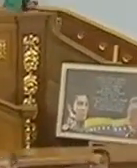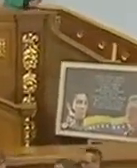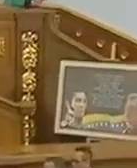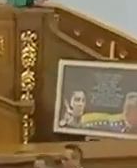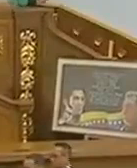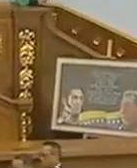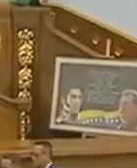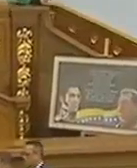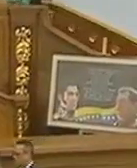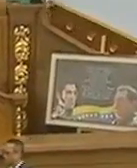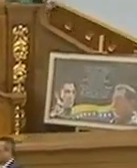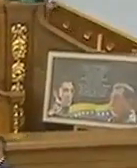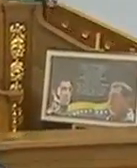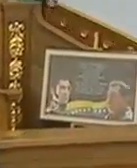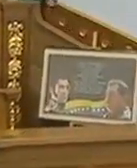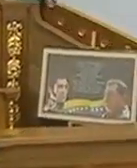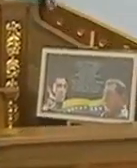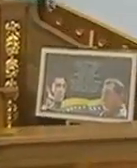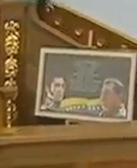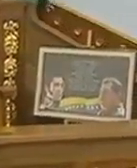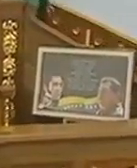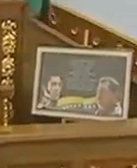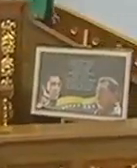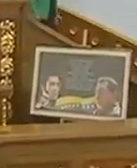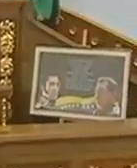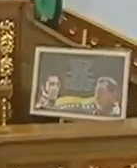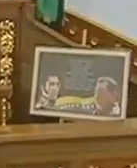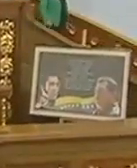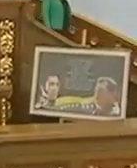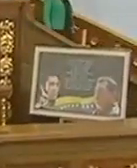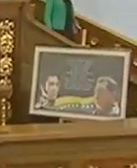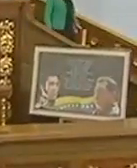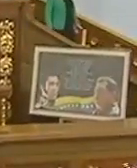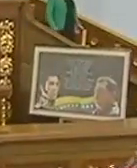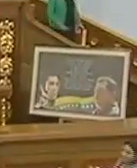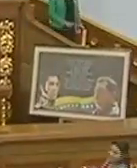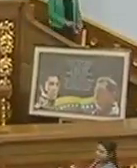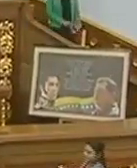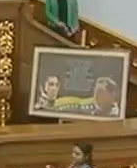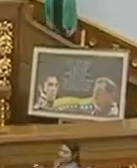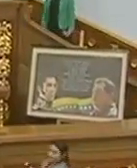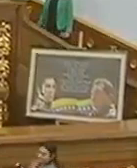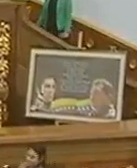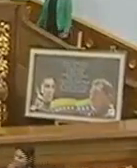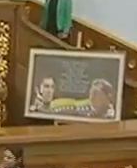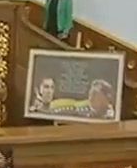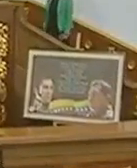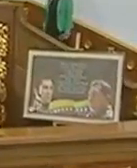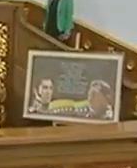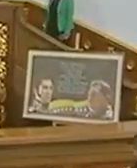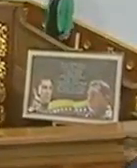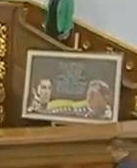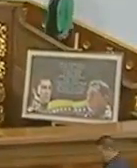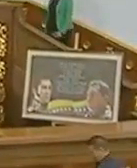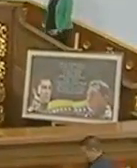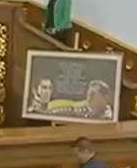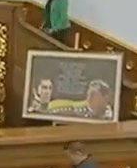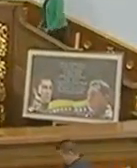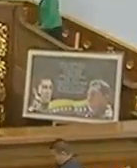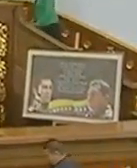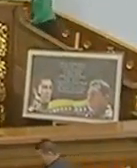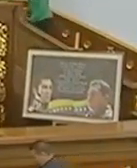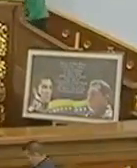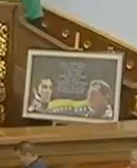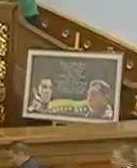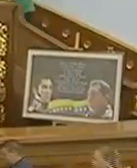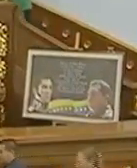contemplados en el orden del día. En el primer punto, el proyecto de acuerdo con motivo de celebrarse el 44 aniversario de la